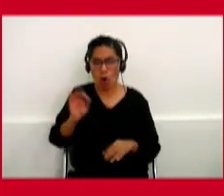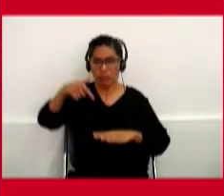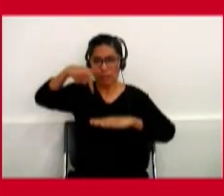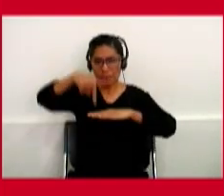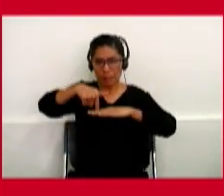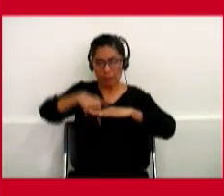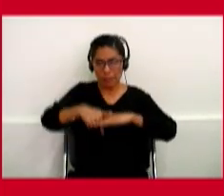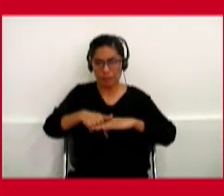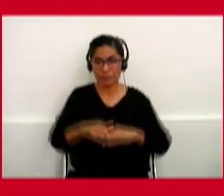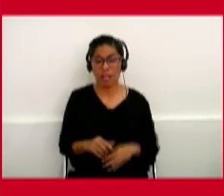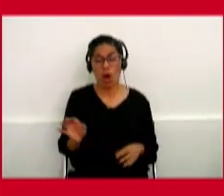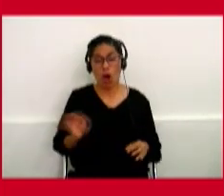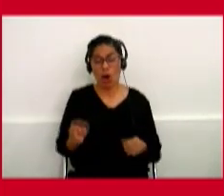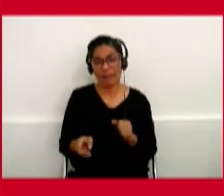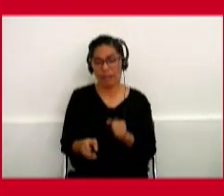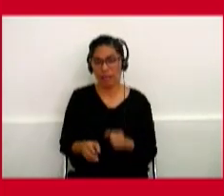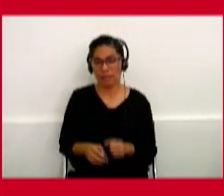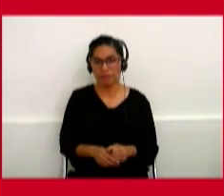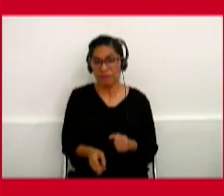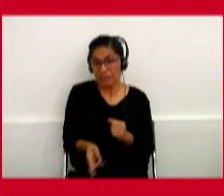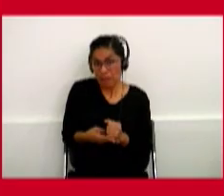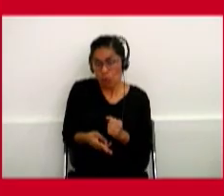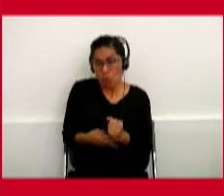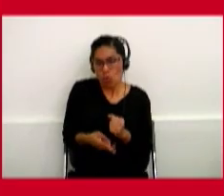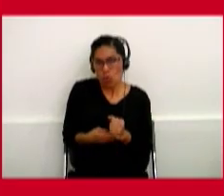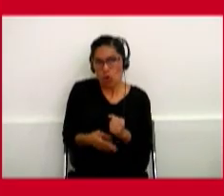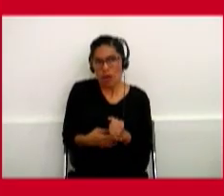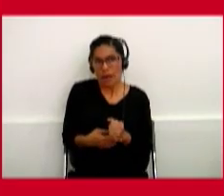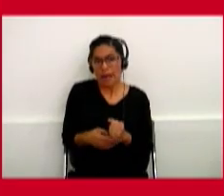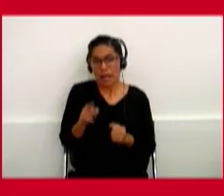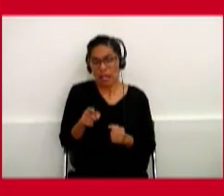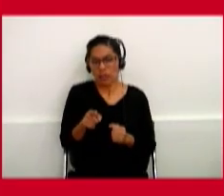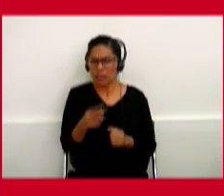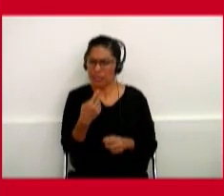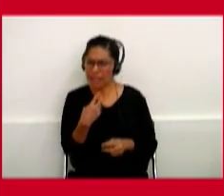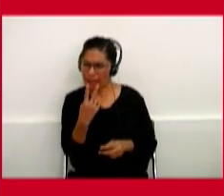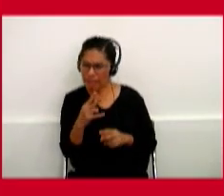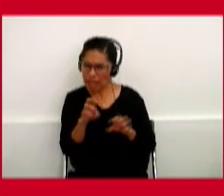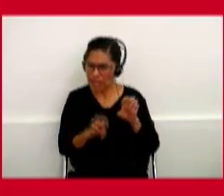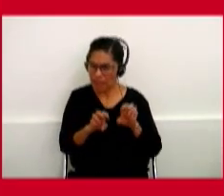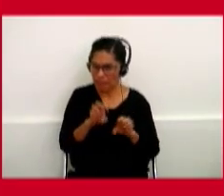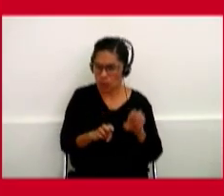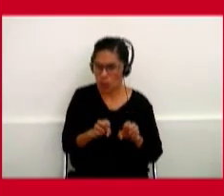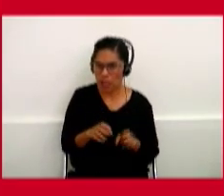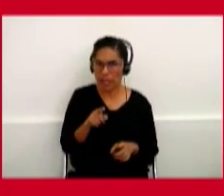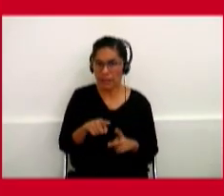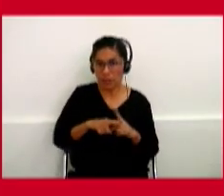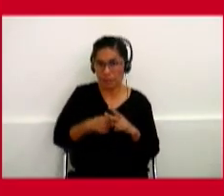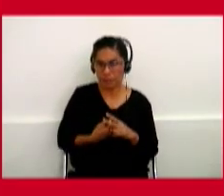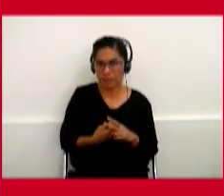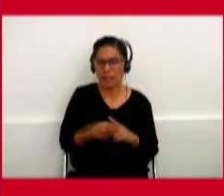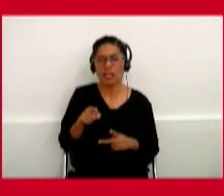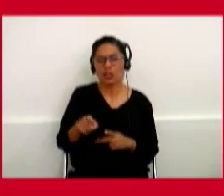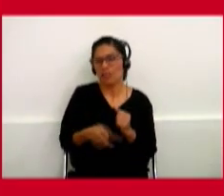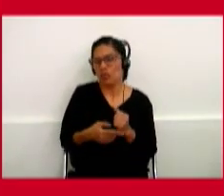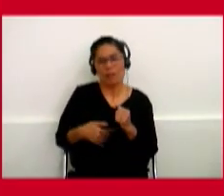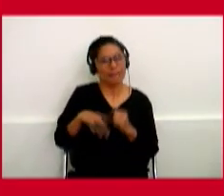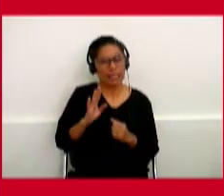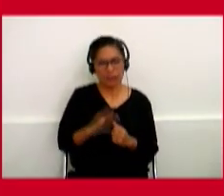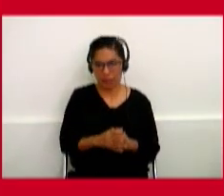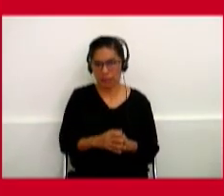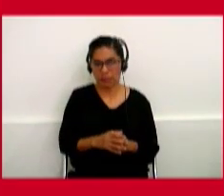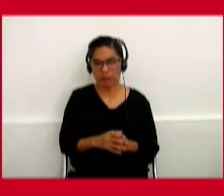Y en el tema de seguridad, algo que también se tiene que evaluar es que la iniciación es más segura, ya no